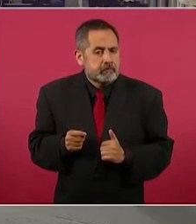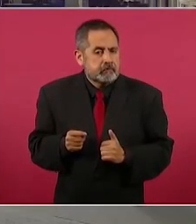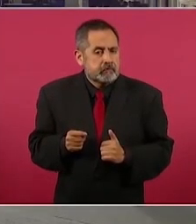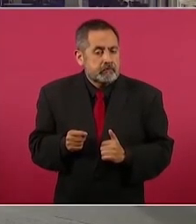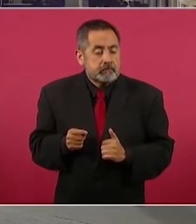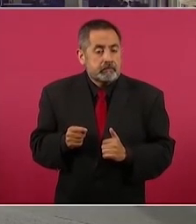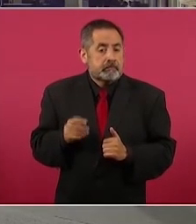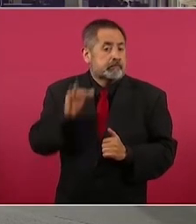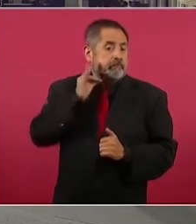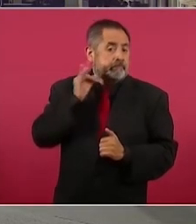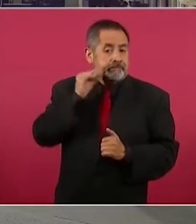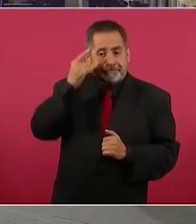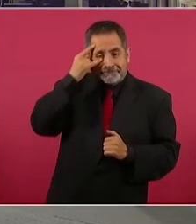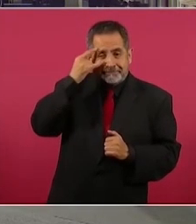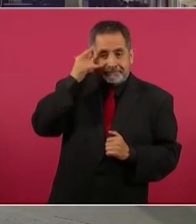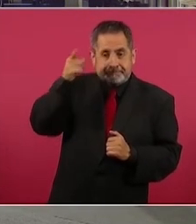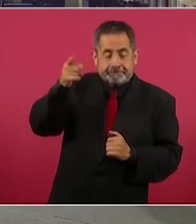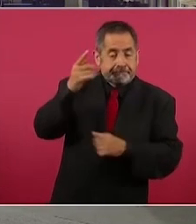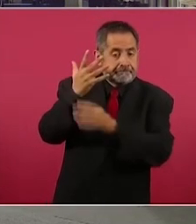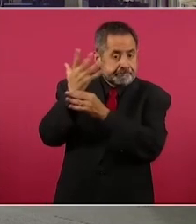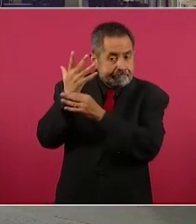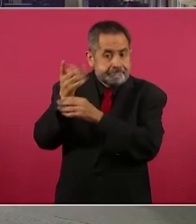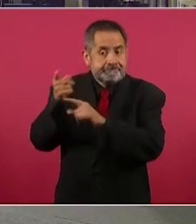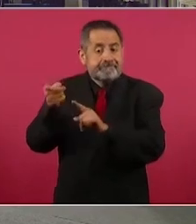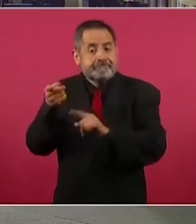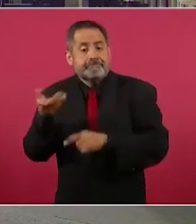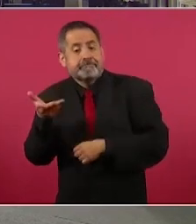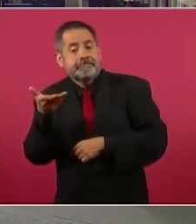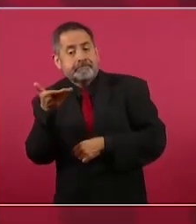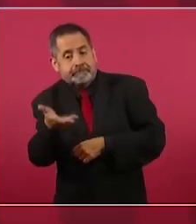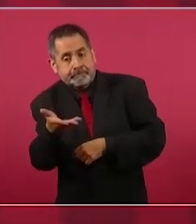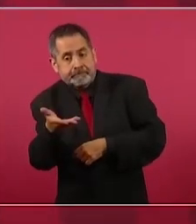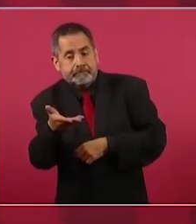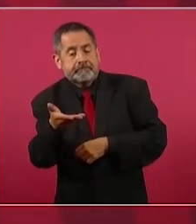la Fiscalía solicitó